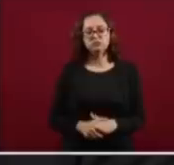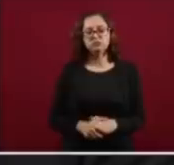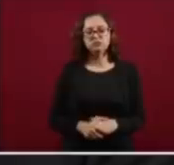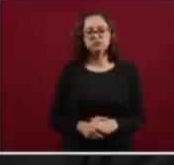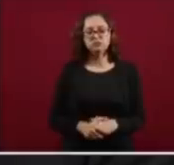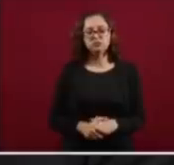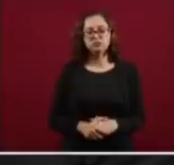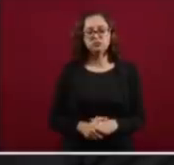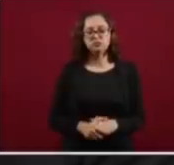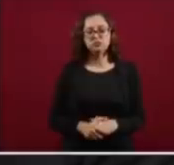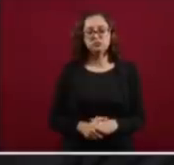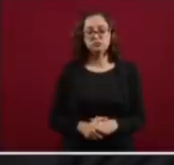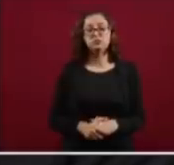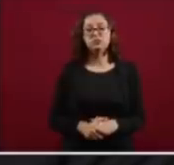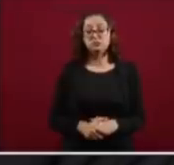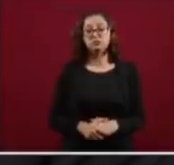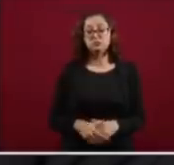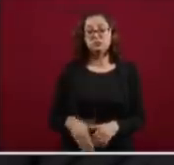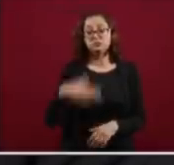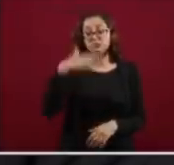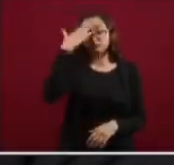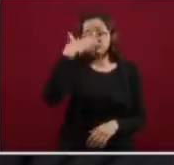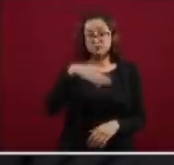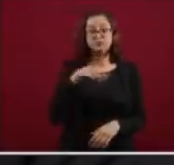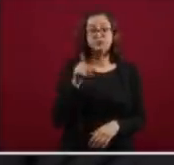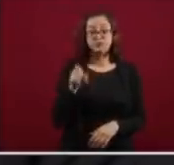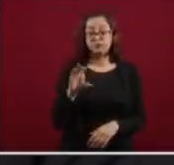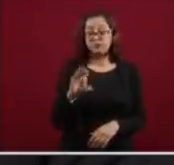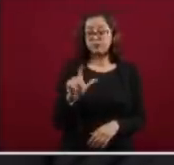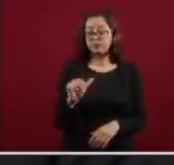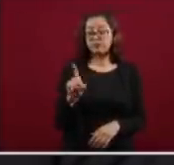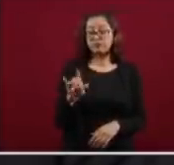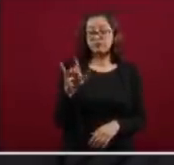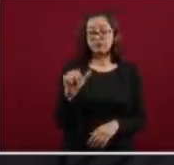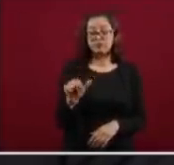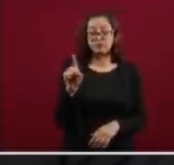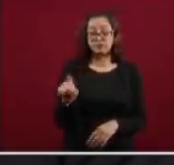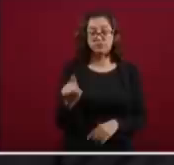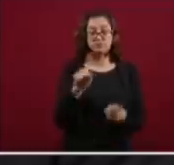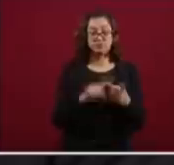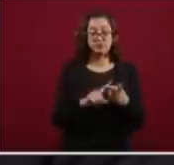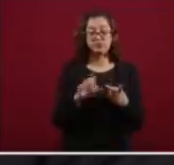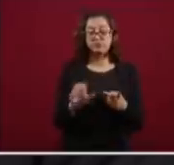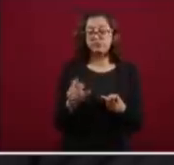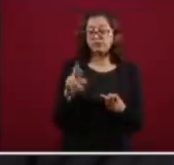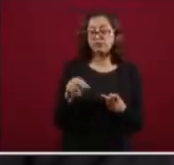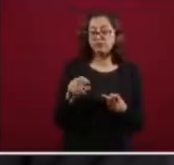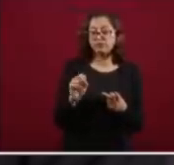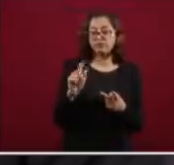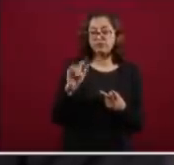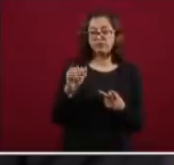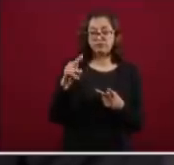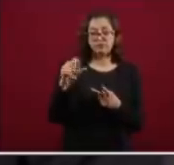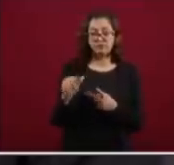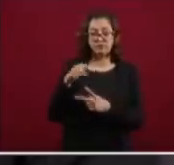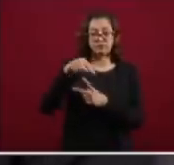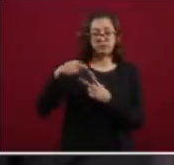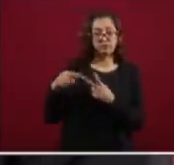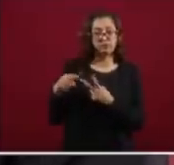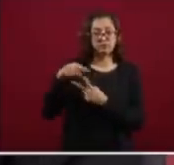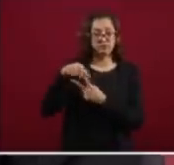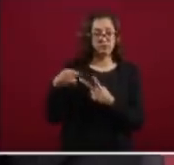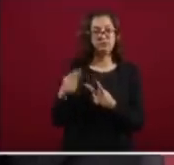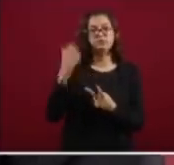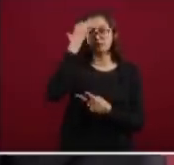si se es de claudia semana y se destina a godoy y las